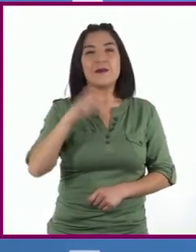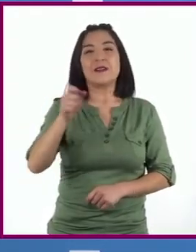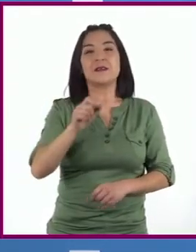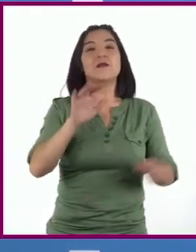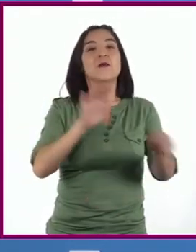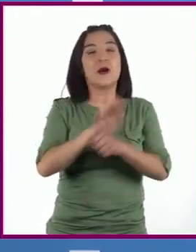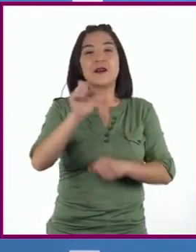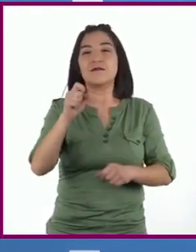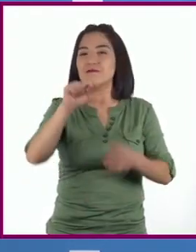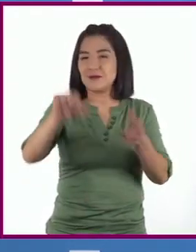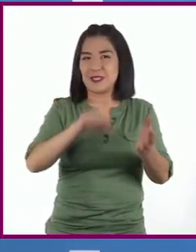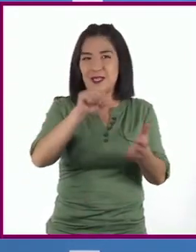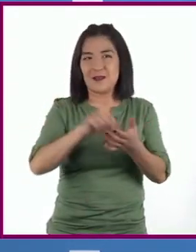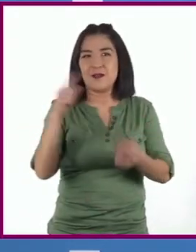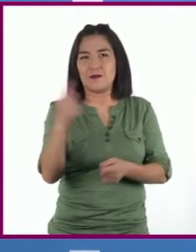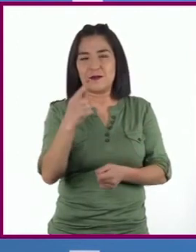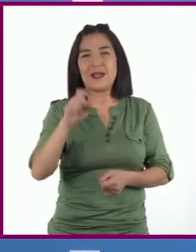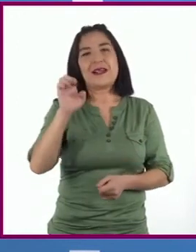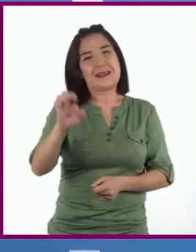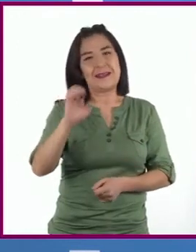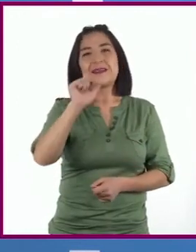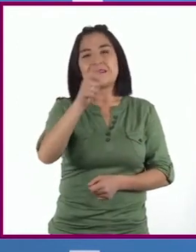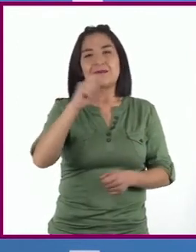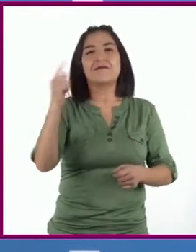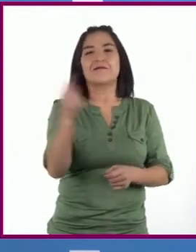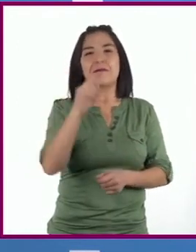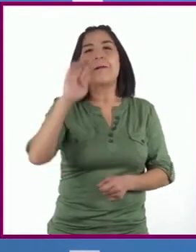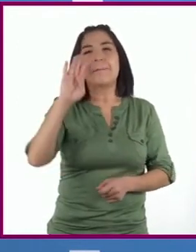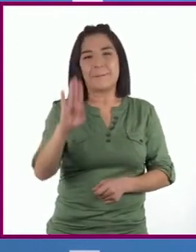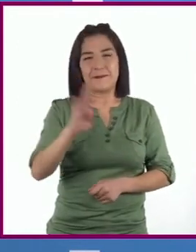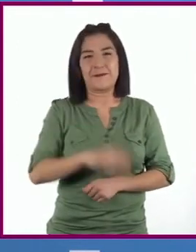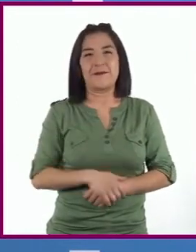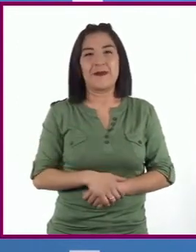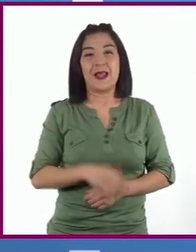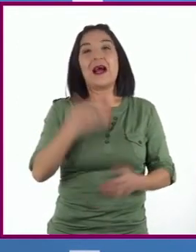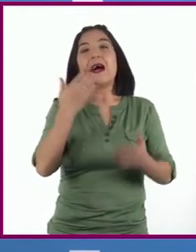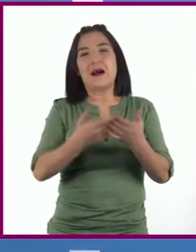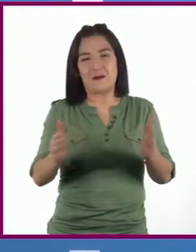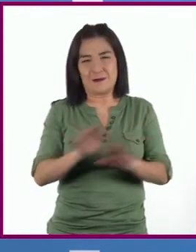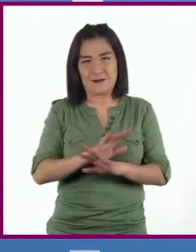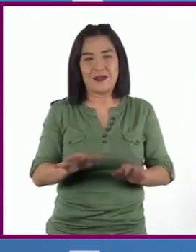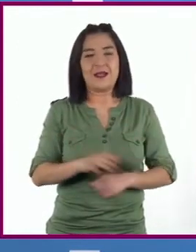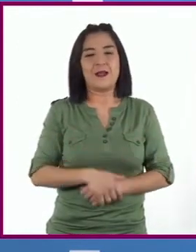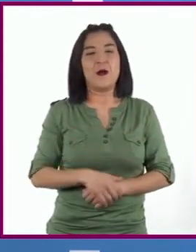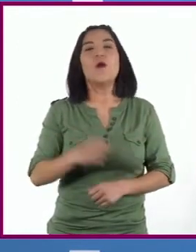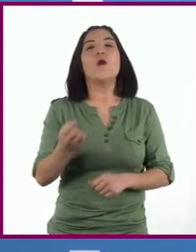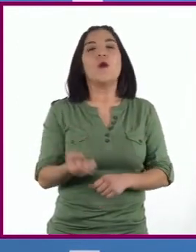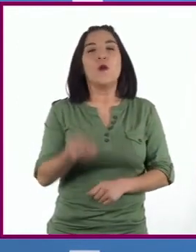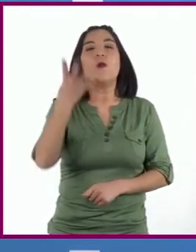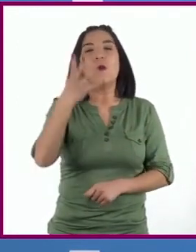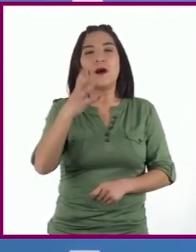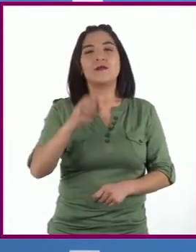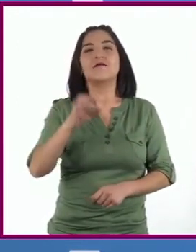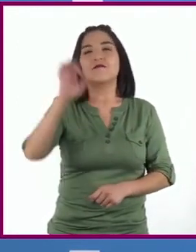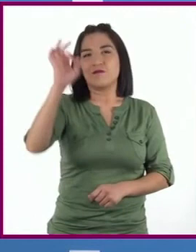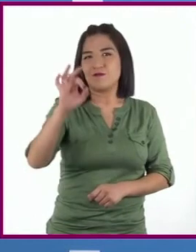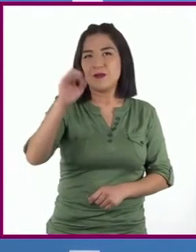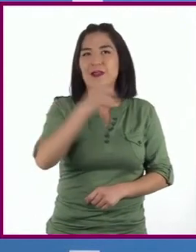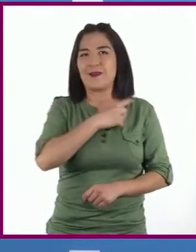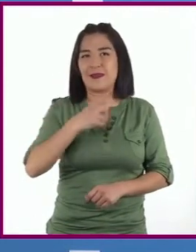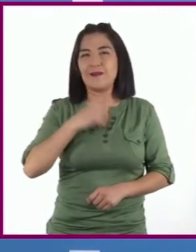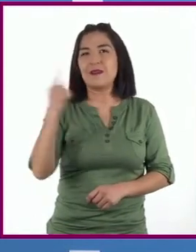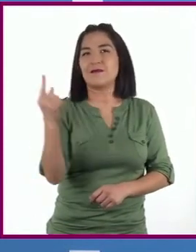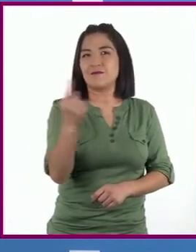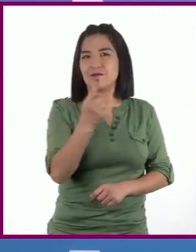como centro de rotación al vértice B. Ahora bien, ¿cuántos grados tendrían que rotar la